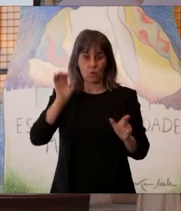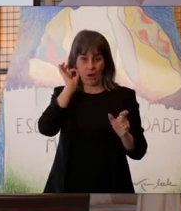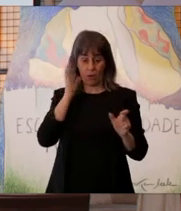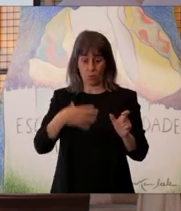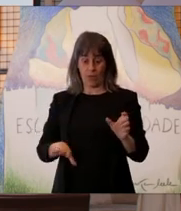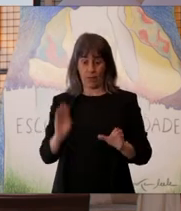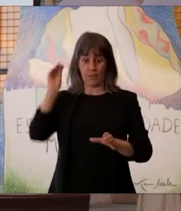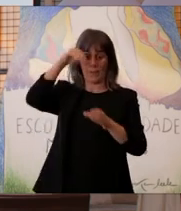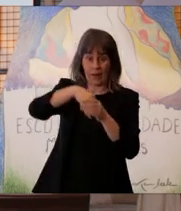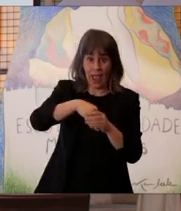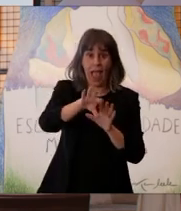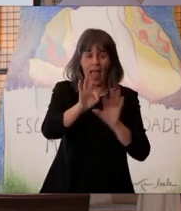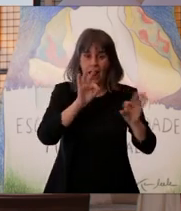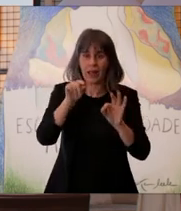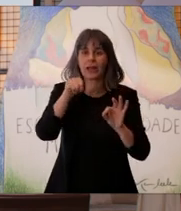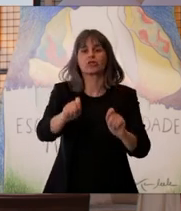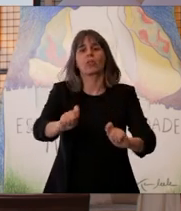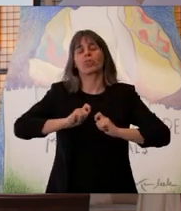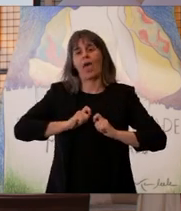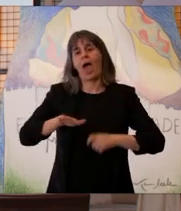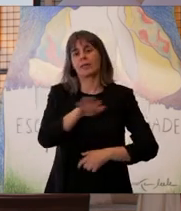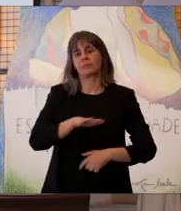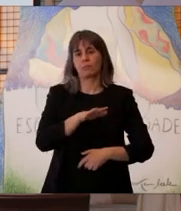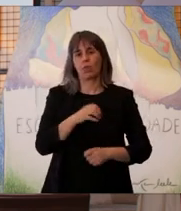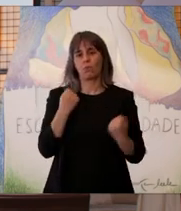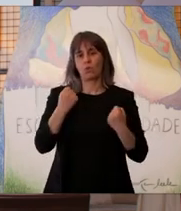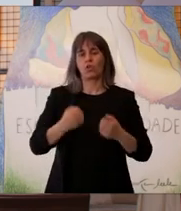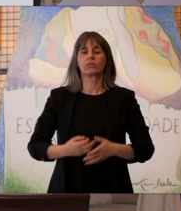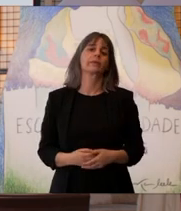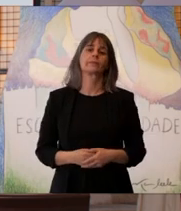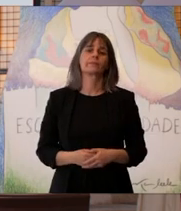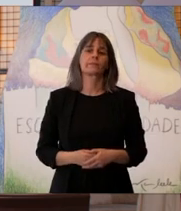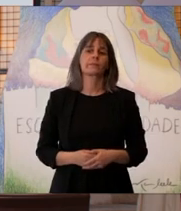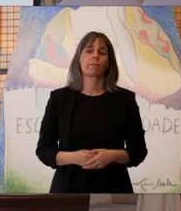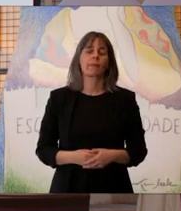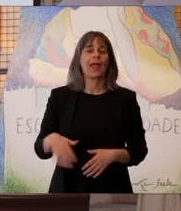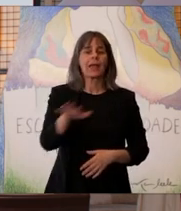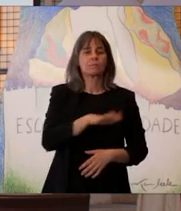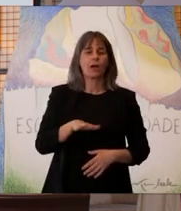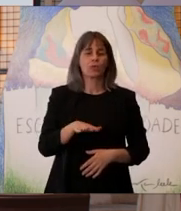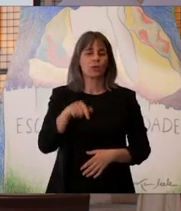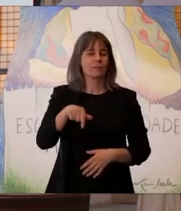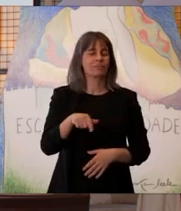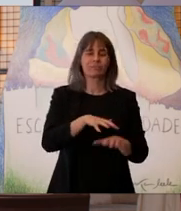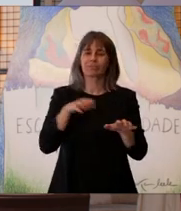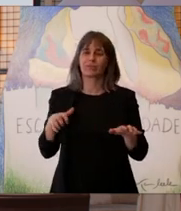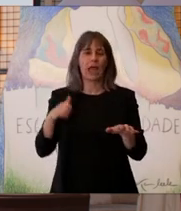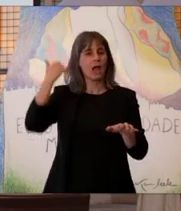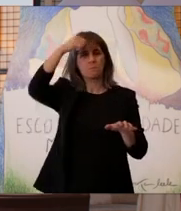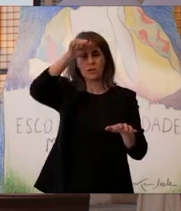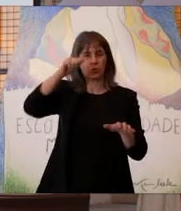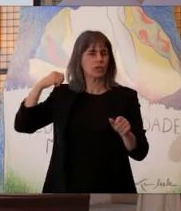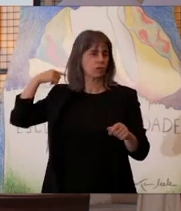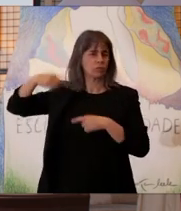nos coloca en espacios de poder porque es un espacio mayoritariamente masculino tradicionalmente y todavía